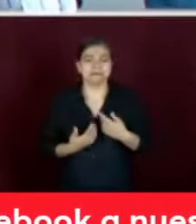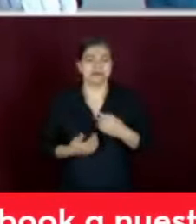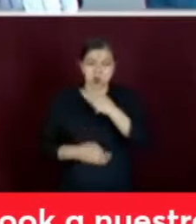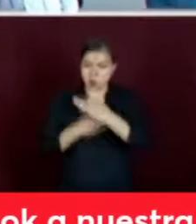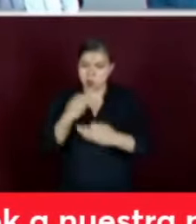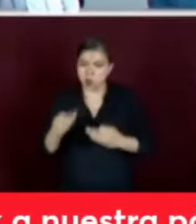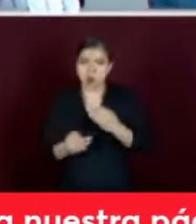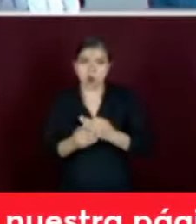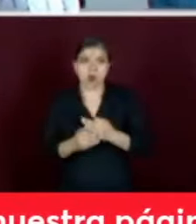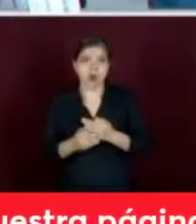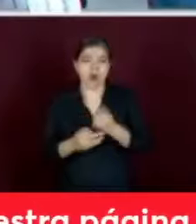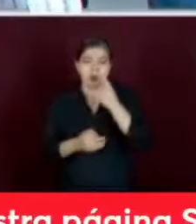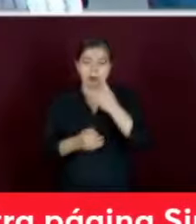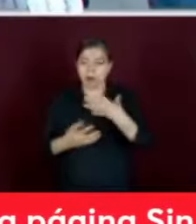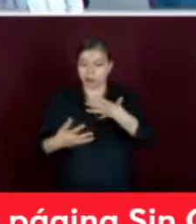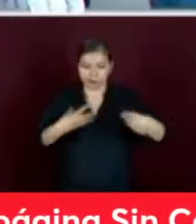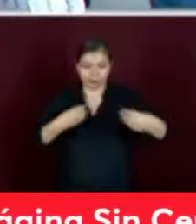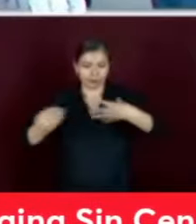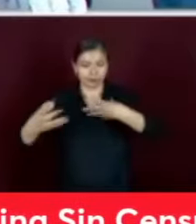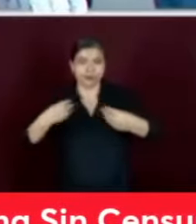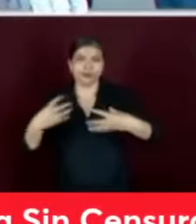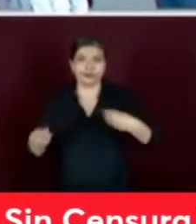alegría que se propaga,